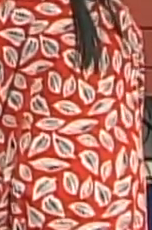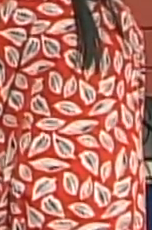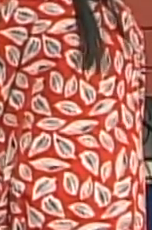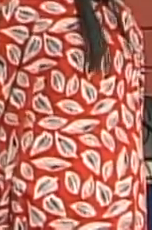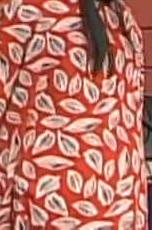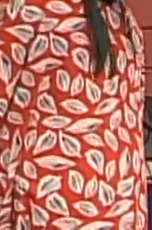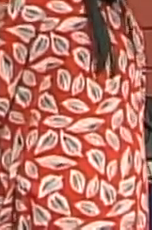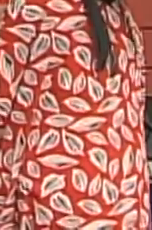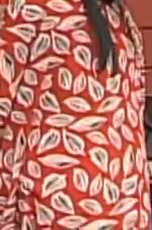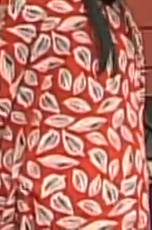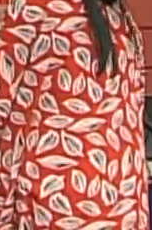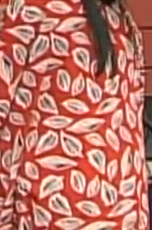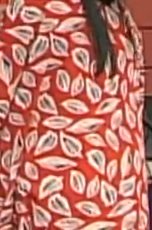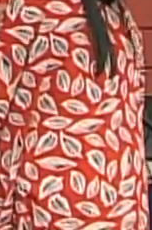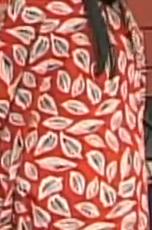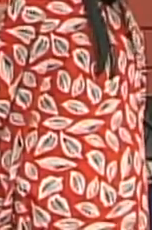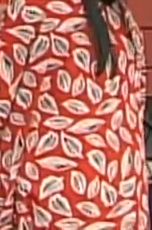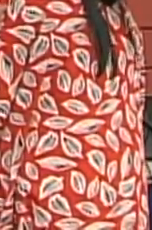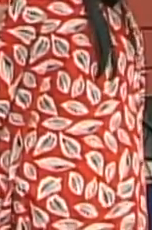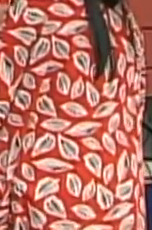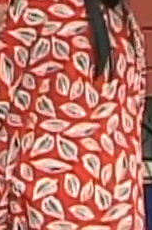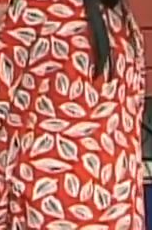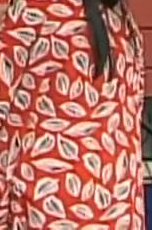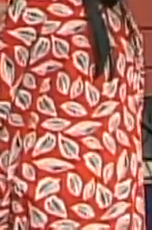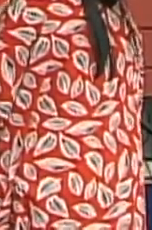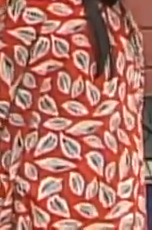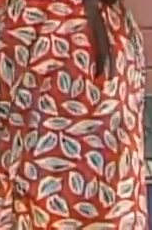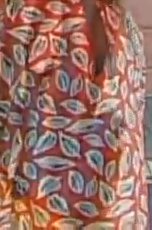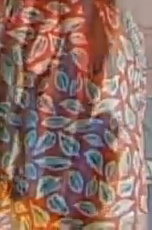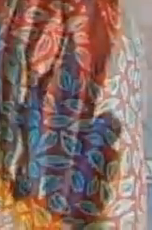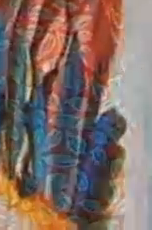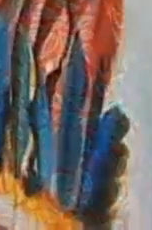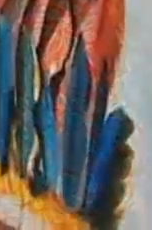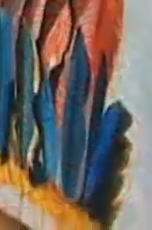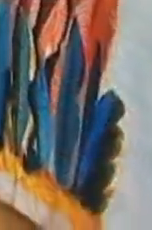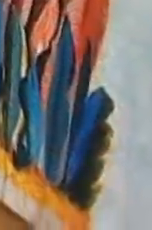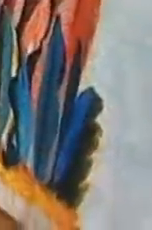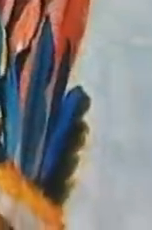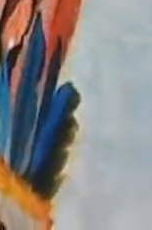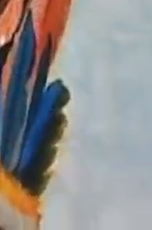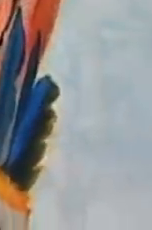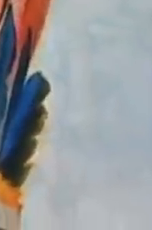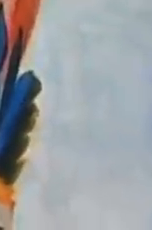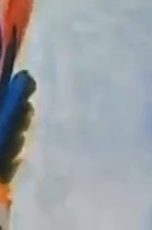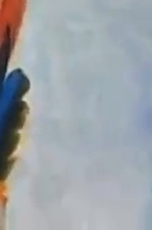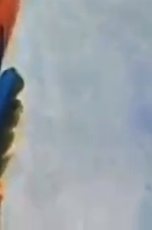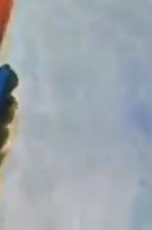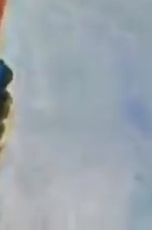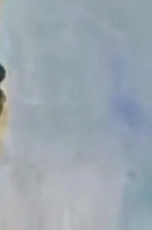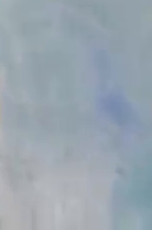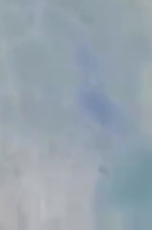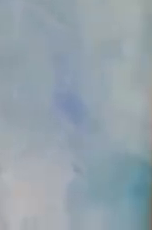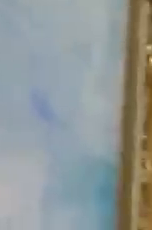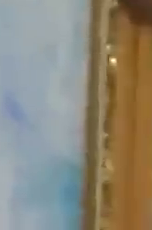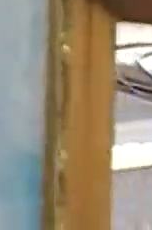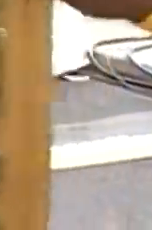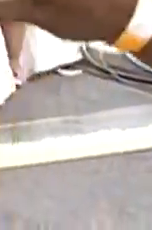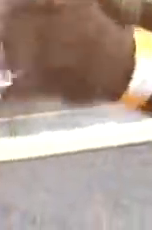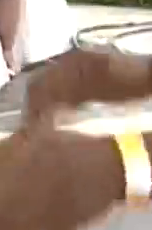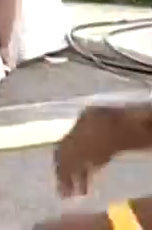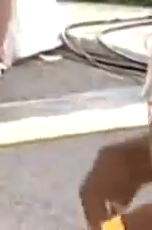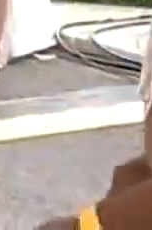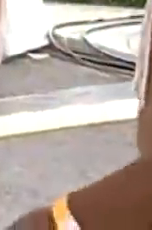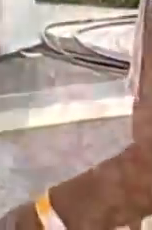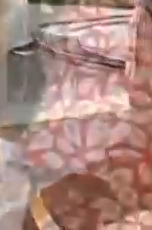experiencia de nuestros sabios y de nuestras sabias indígenas. En nombre de la juventud indígena, presidente, aquí le tenemos este regalo, en nombre de todos los pueblos